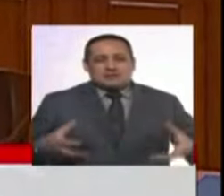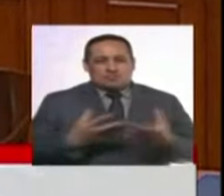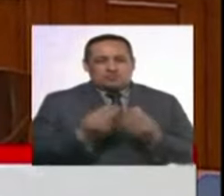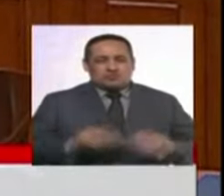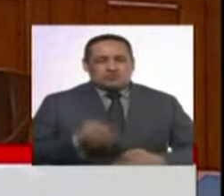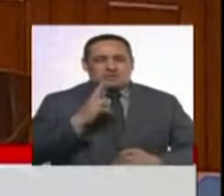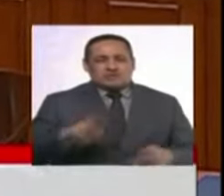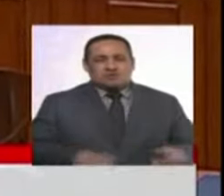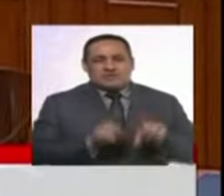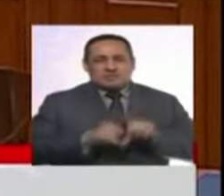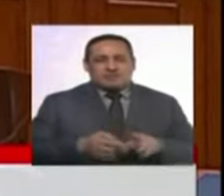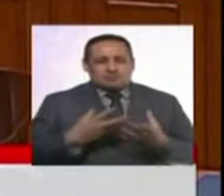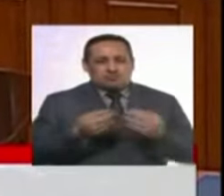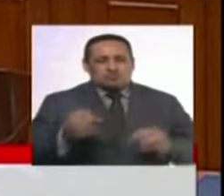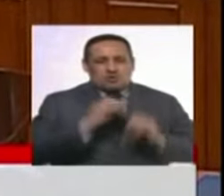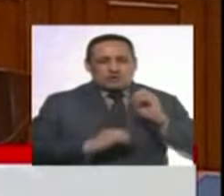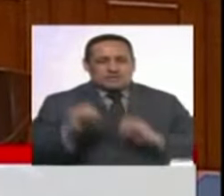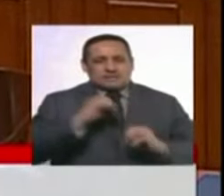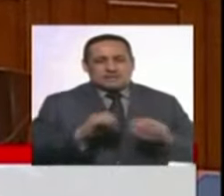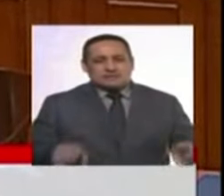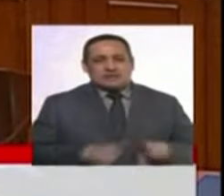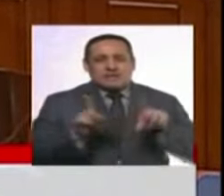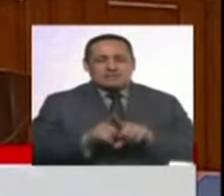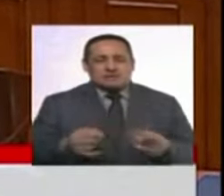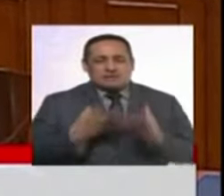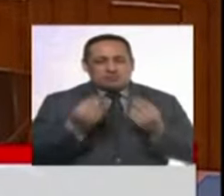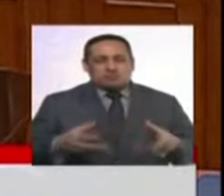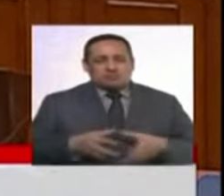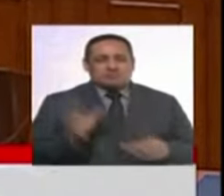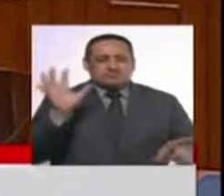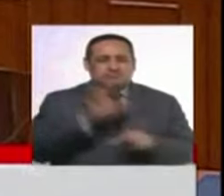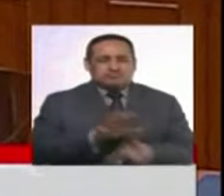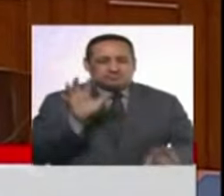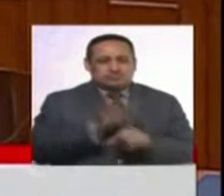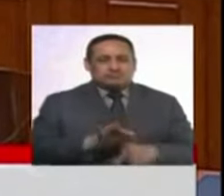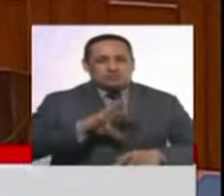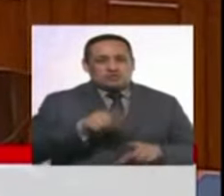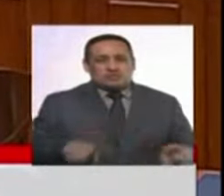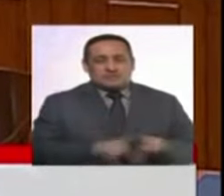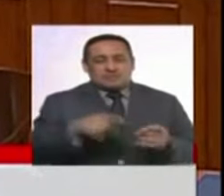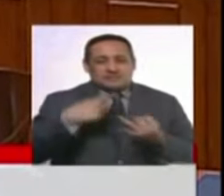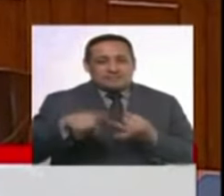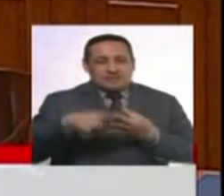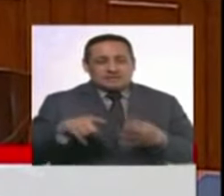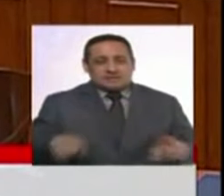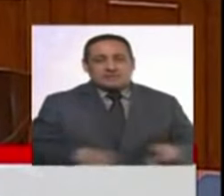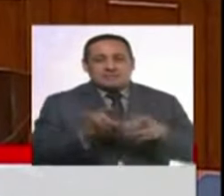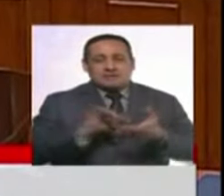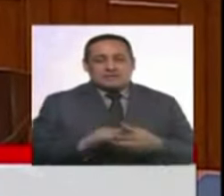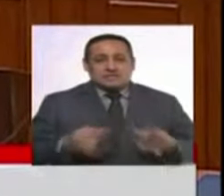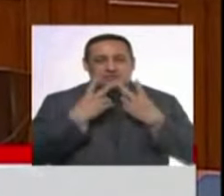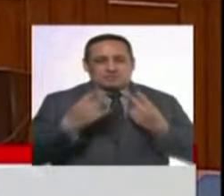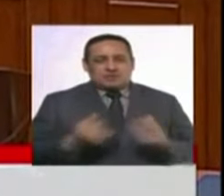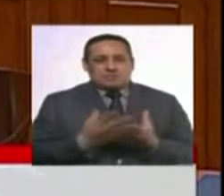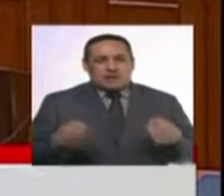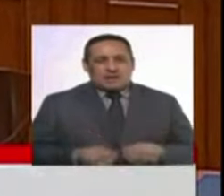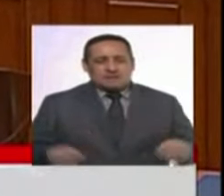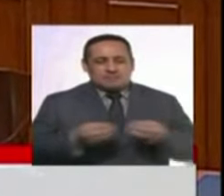narcotráfico la criminalidad organizada los asaltos a mano armada y otros flagelos se ciernen con mayor